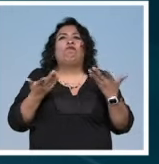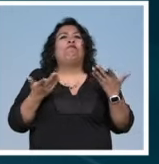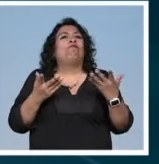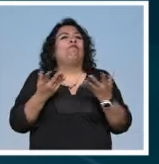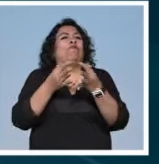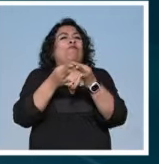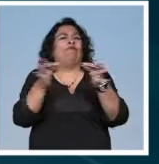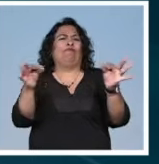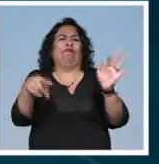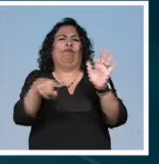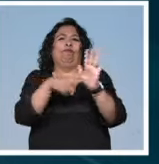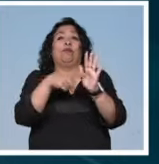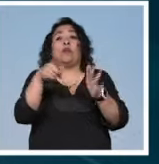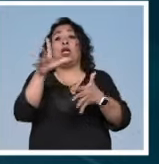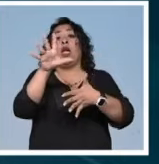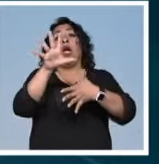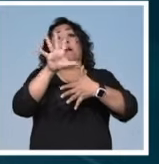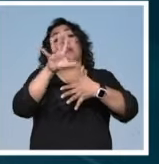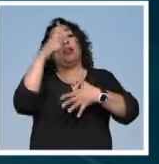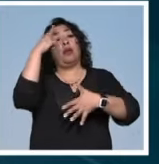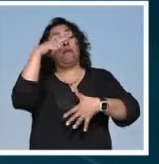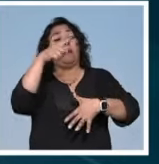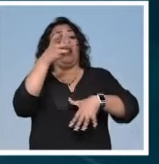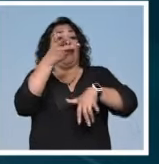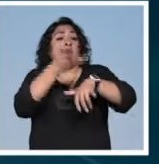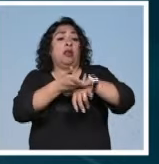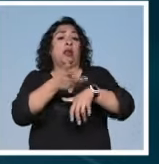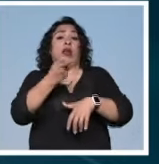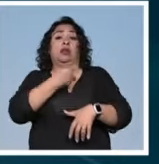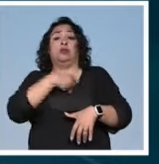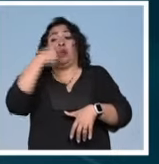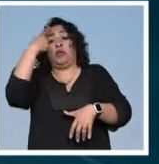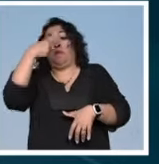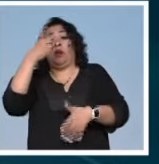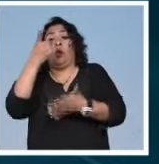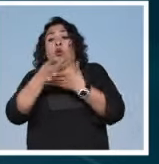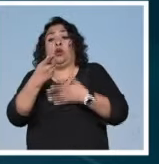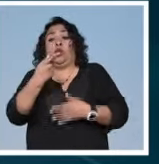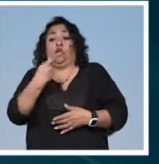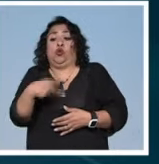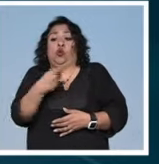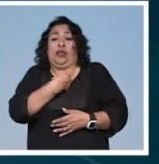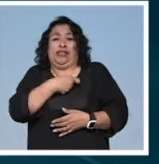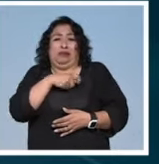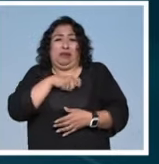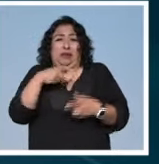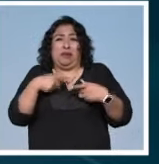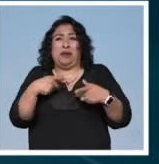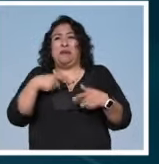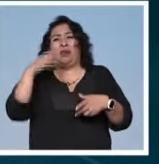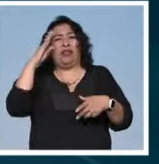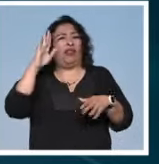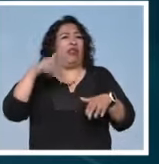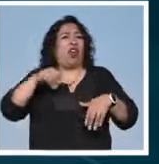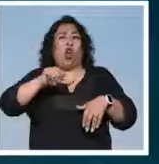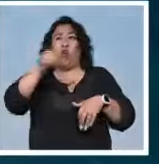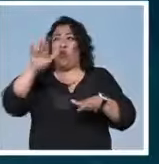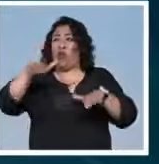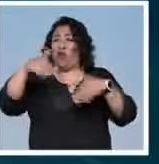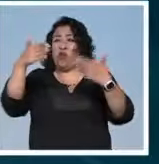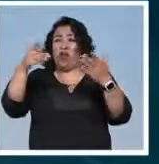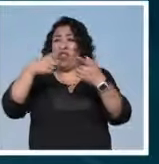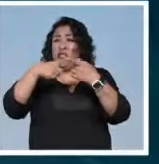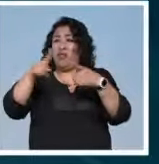frases tan tóxicas como América para los americanos o España para los españoles, sospechando de todo lo que es foráneo, de todo lo que es distinto, de todo lo